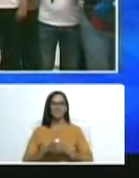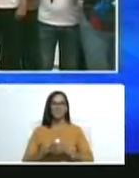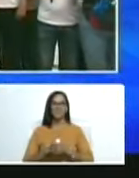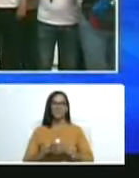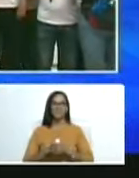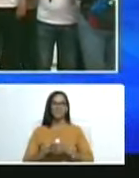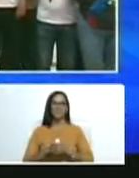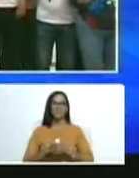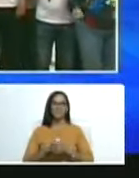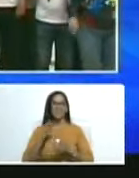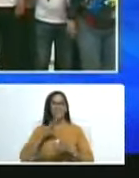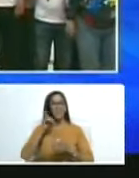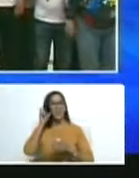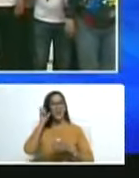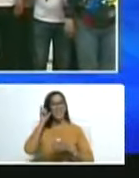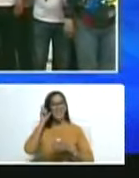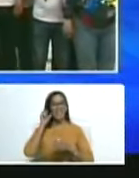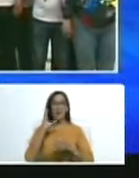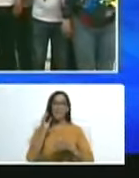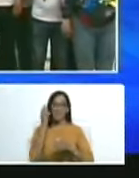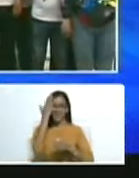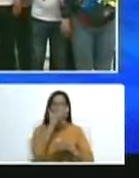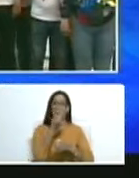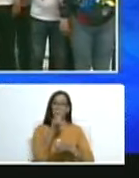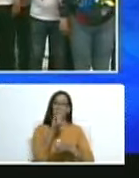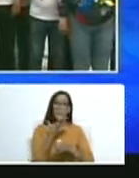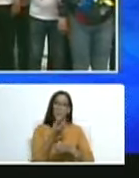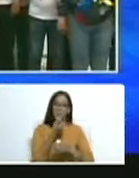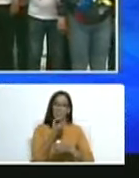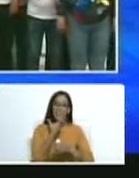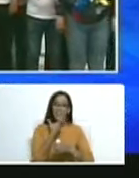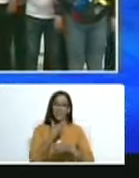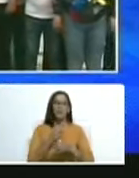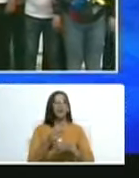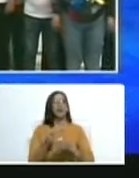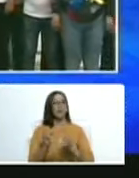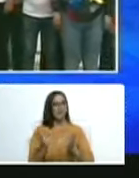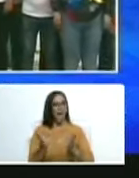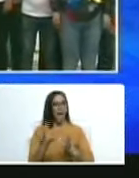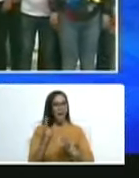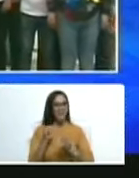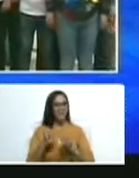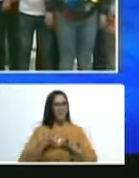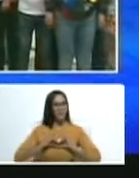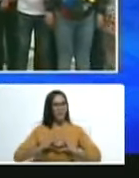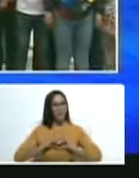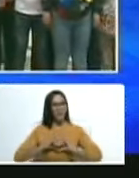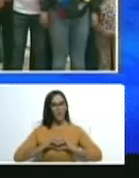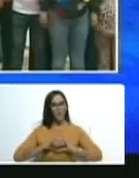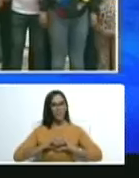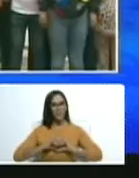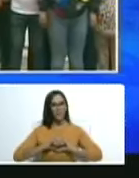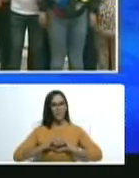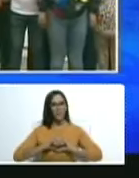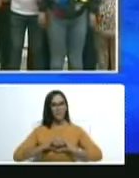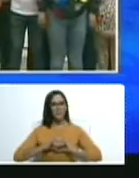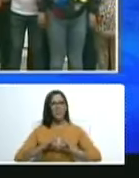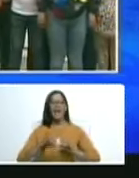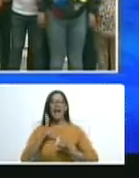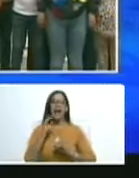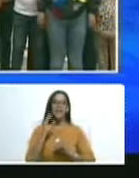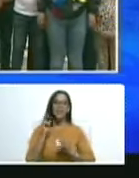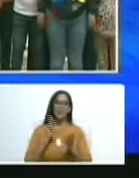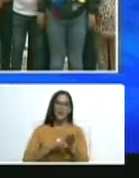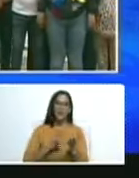Te estoy oyendo, María, hablas bien bonito. Y hablas con el corazón. Hablas con la